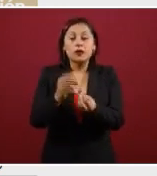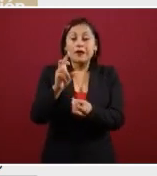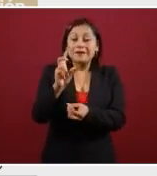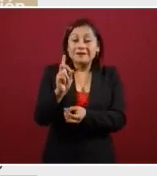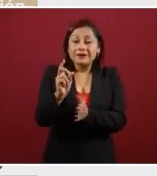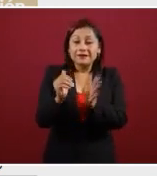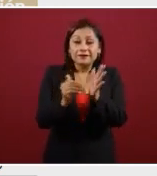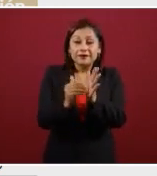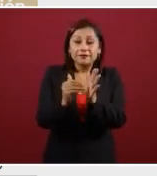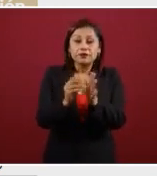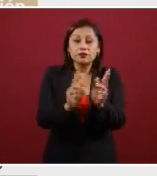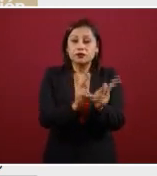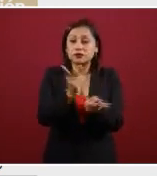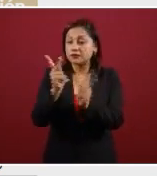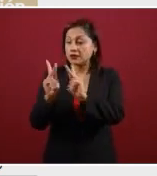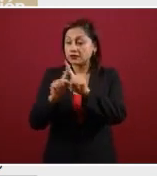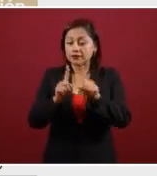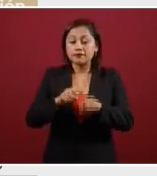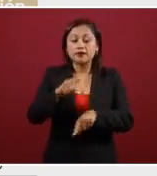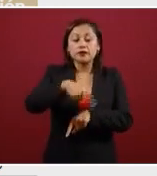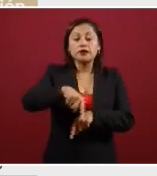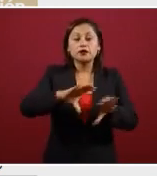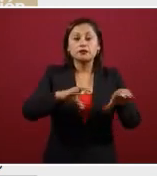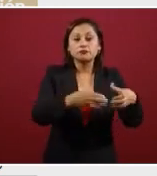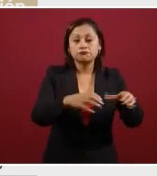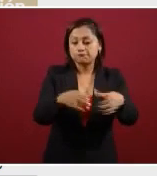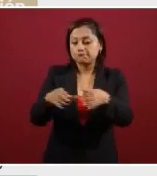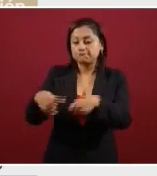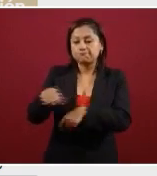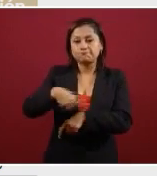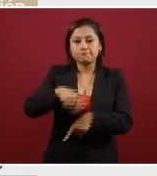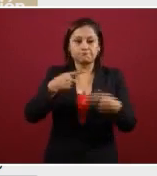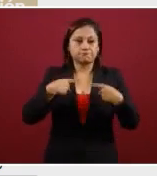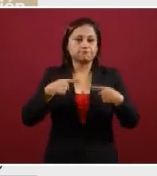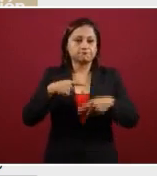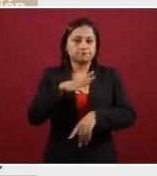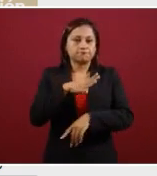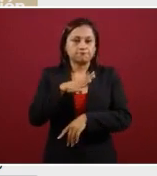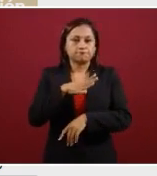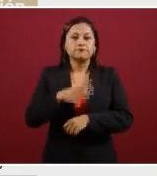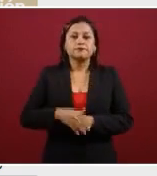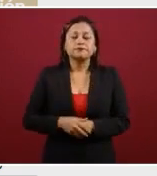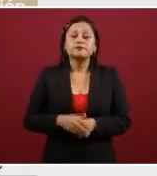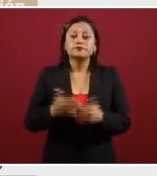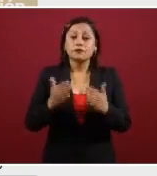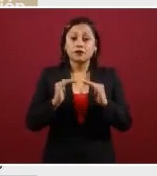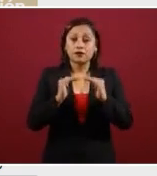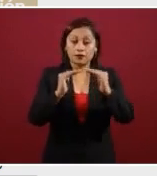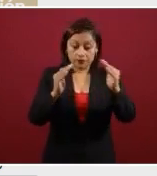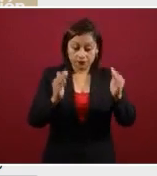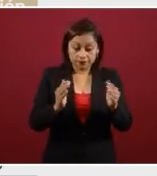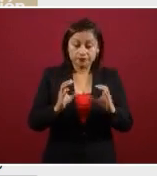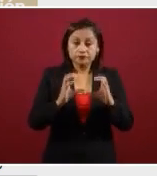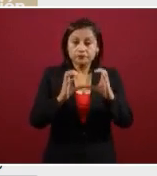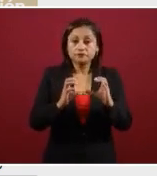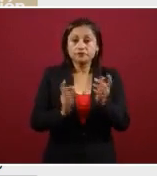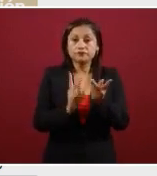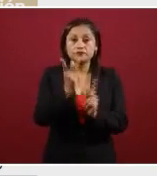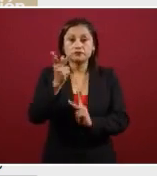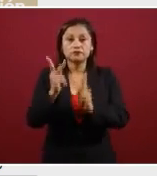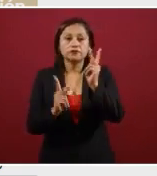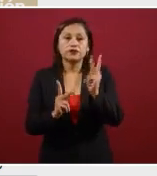la gente que tiene estos viveros. Decirles que estimamos que cada vivero esté produciendo 50 mil